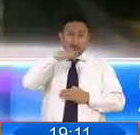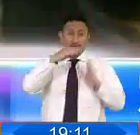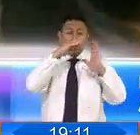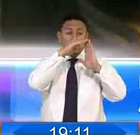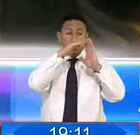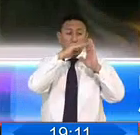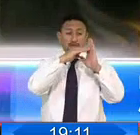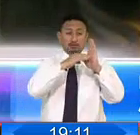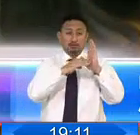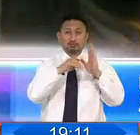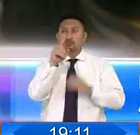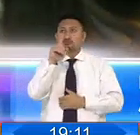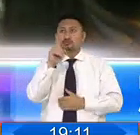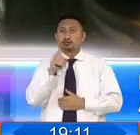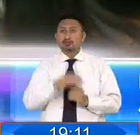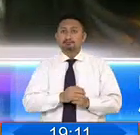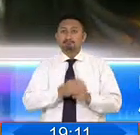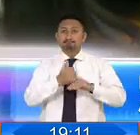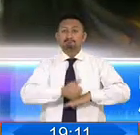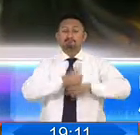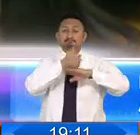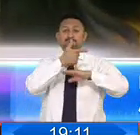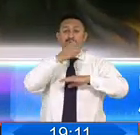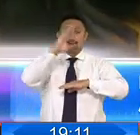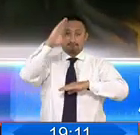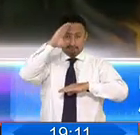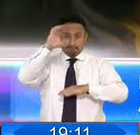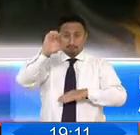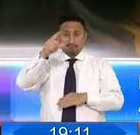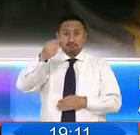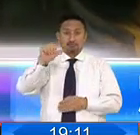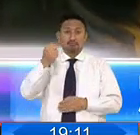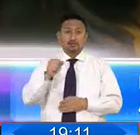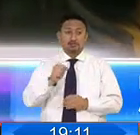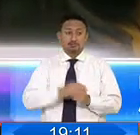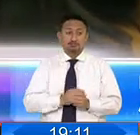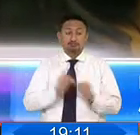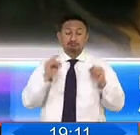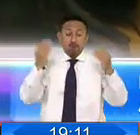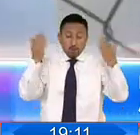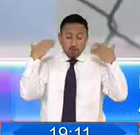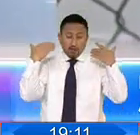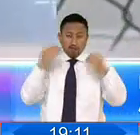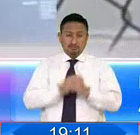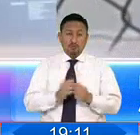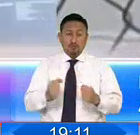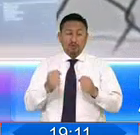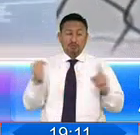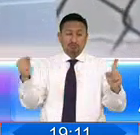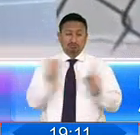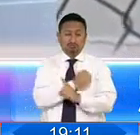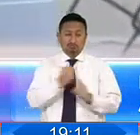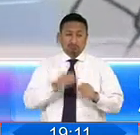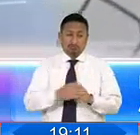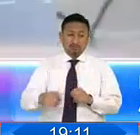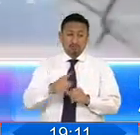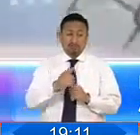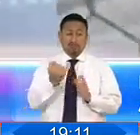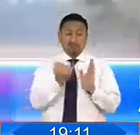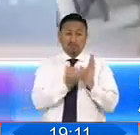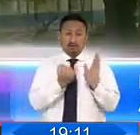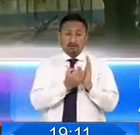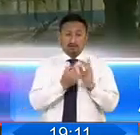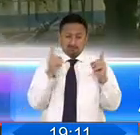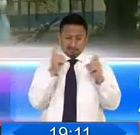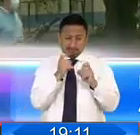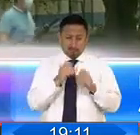leían. Asegura el mayor Miguel Egas que en Guayaquil no se han presentado casos de violencia extrema que compliquen la identificación de los